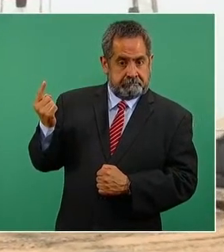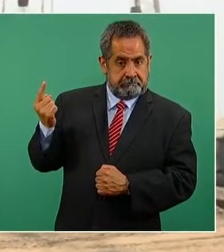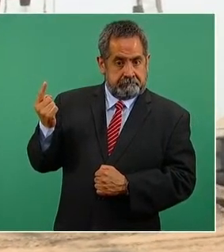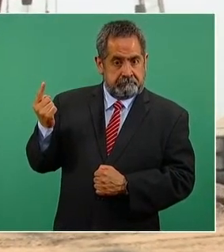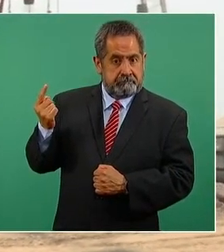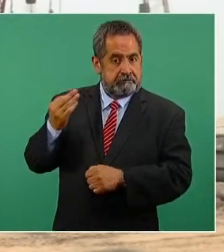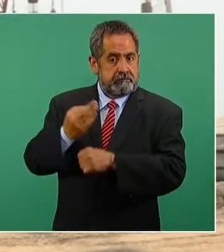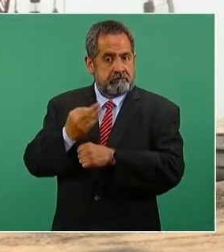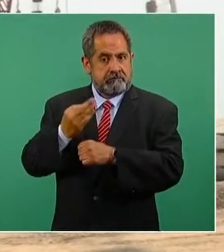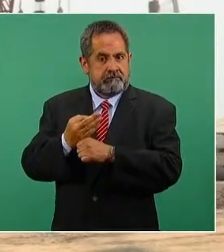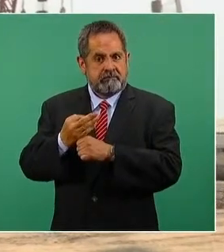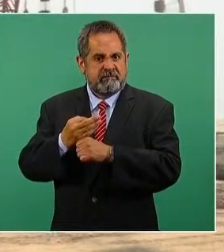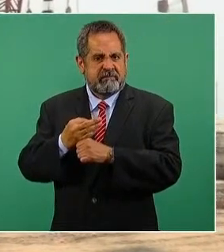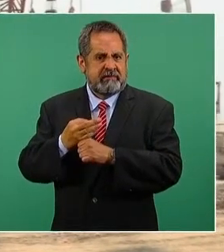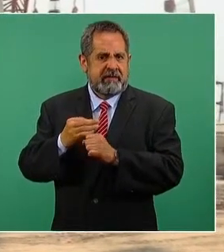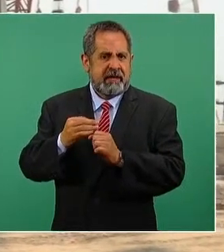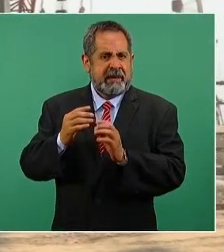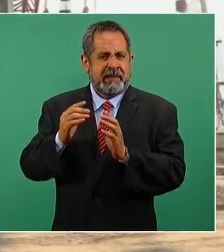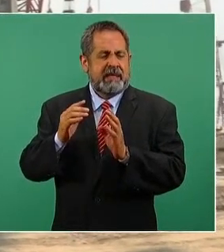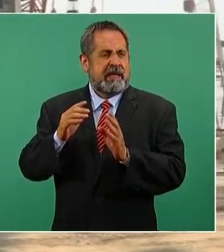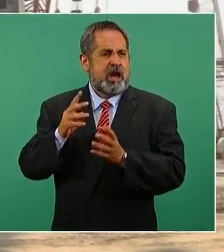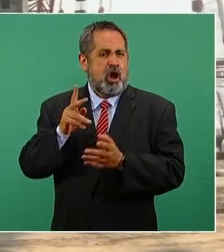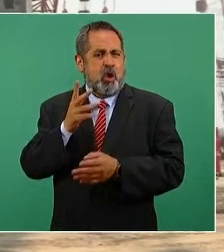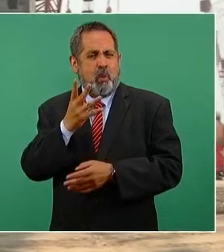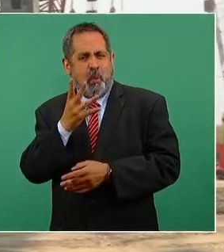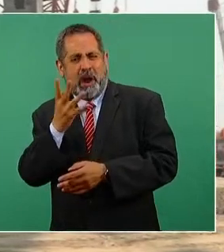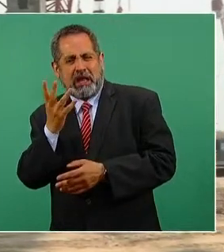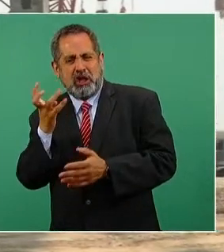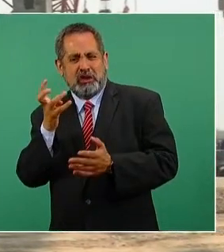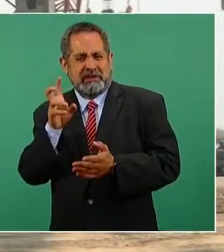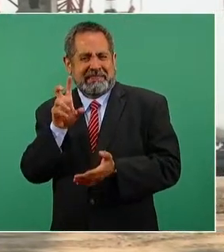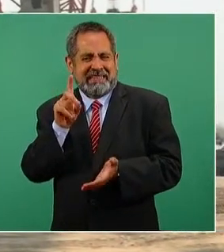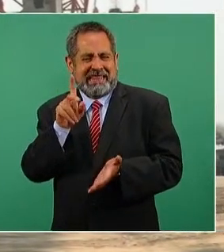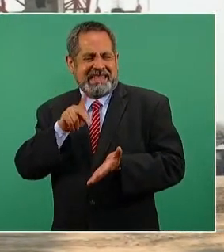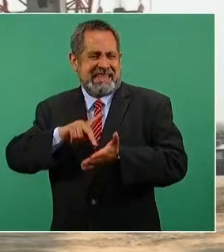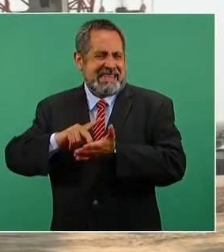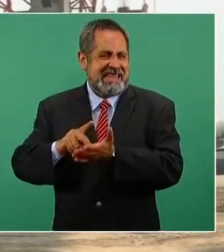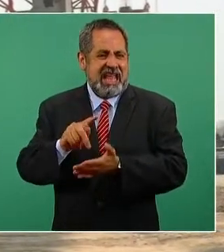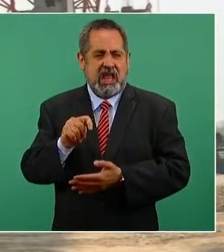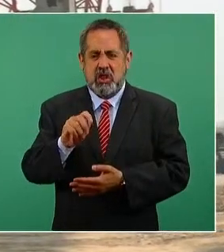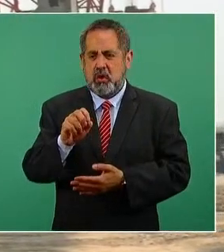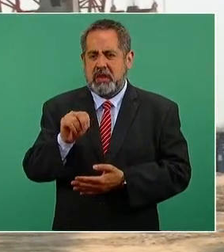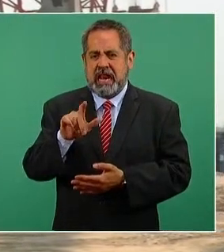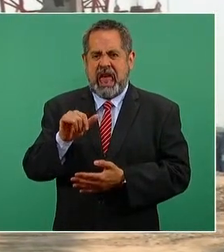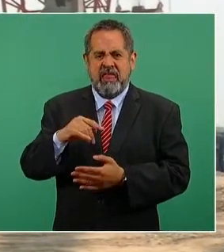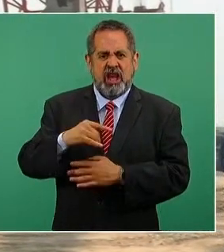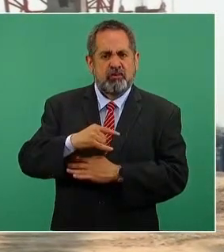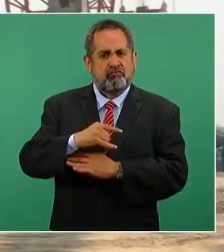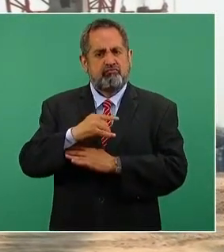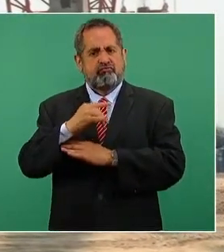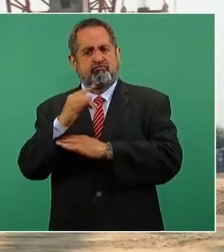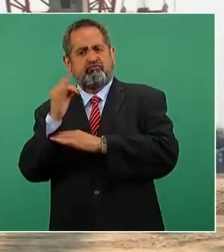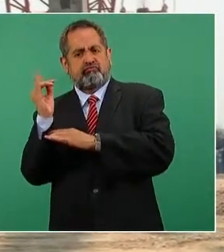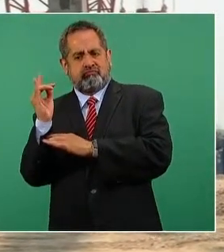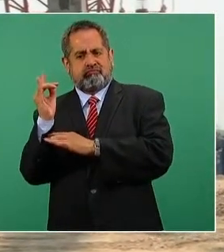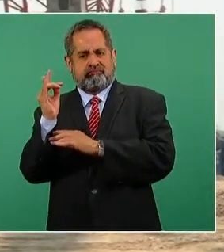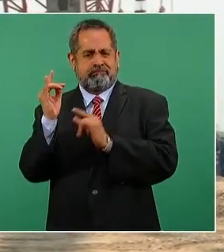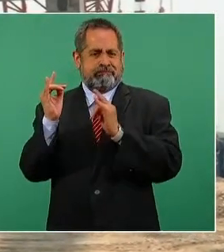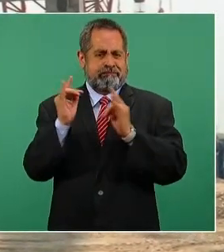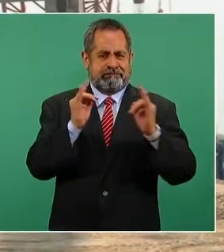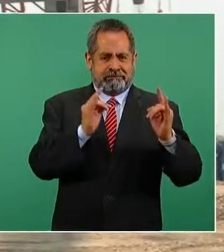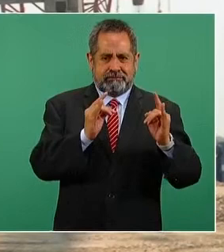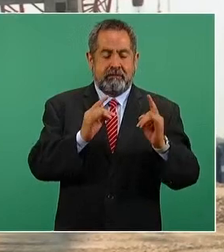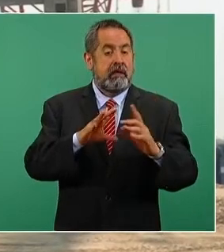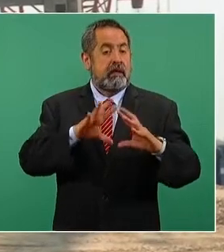levantando uno de los marcos que pesa 430 toneladas. Vamos a construir